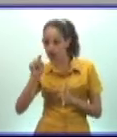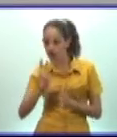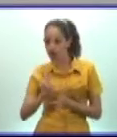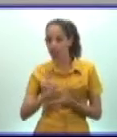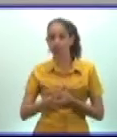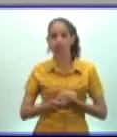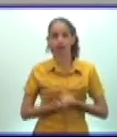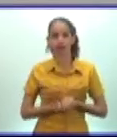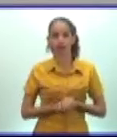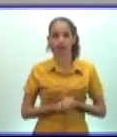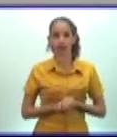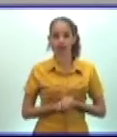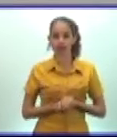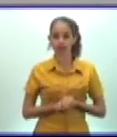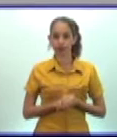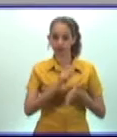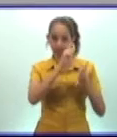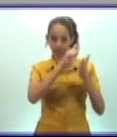Hacemos la simplificación